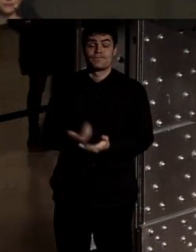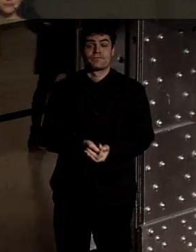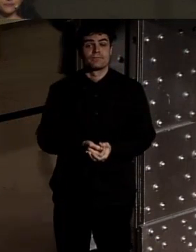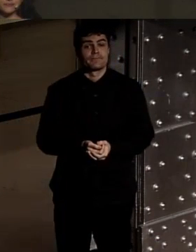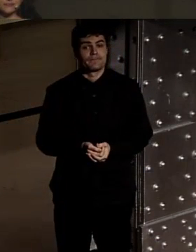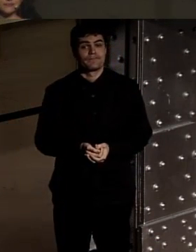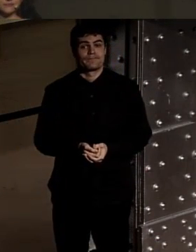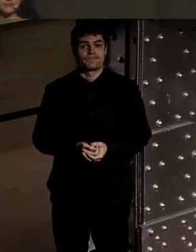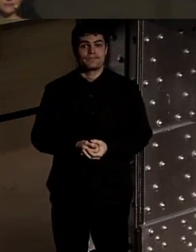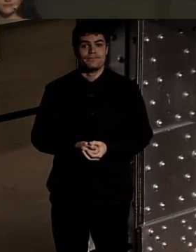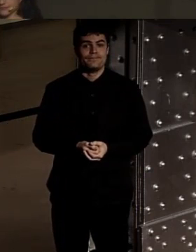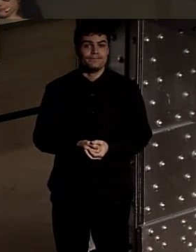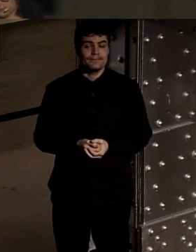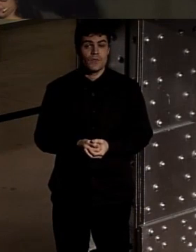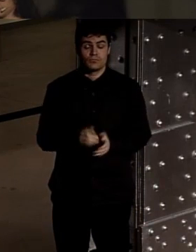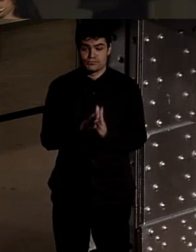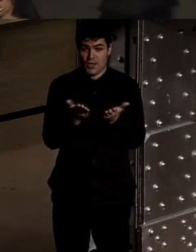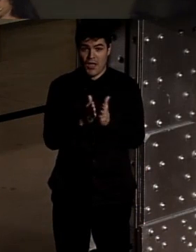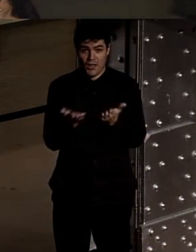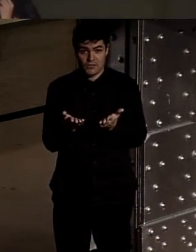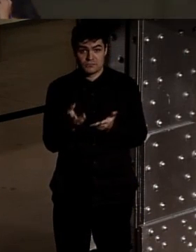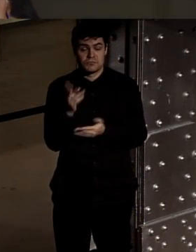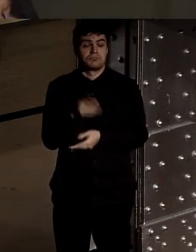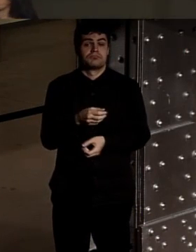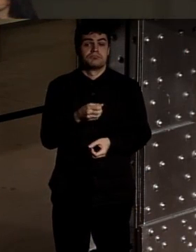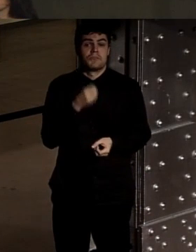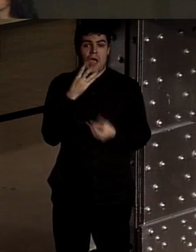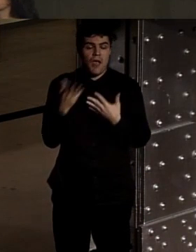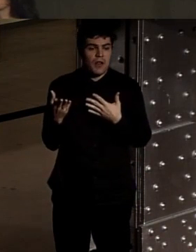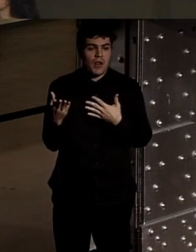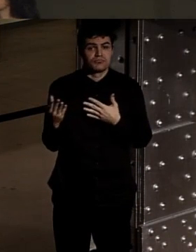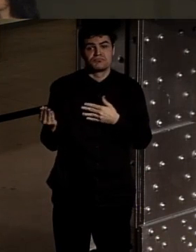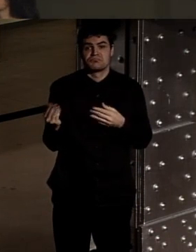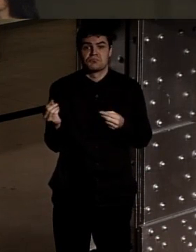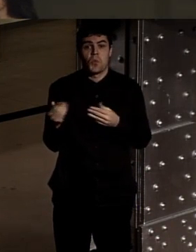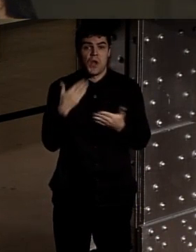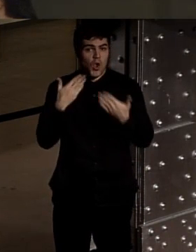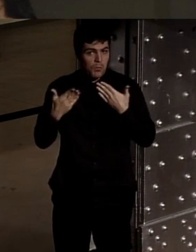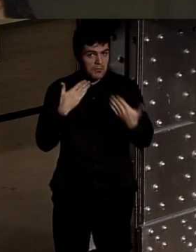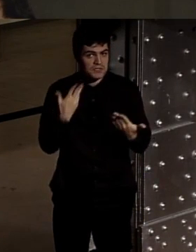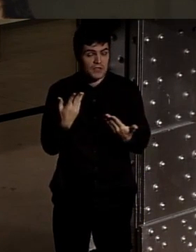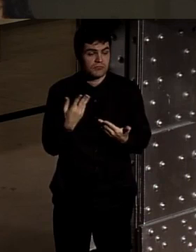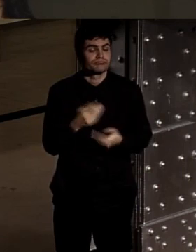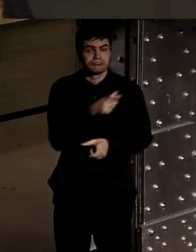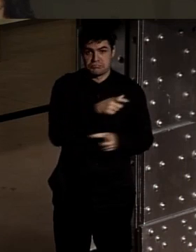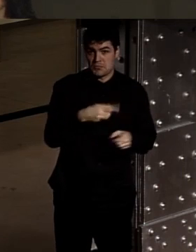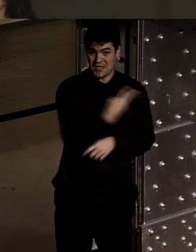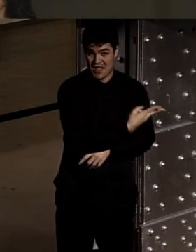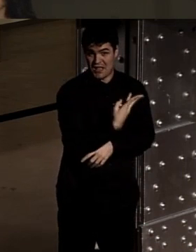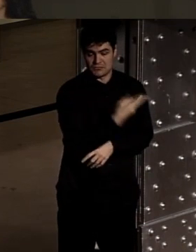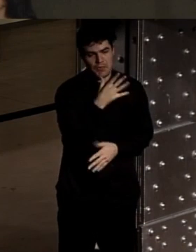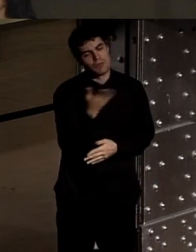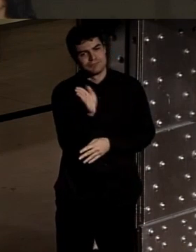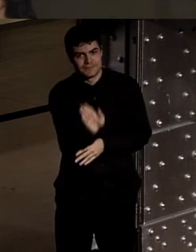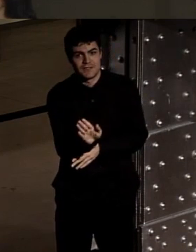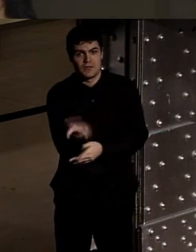Vamos a hacer, para hablar de este libro, vamos a hacer una conversación, las tres personas que están aquí, que ahora mismo presento, y que yo creo que